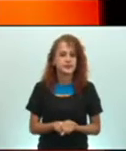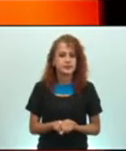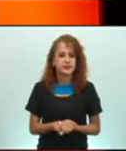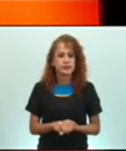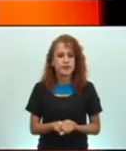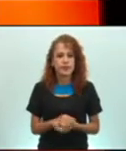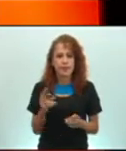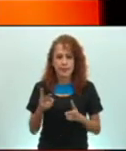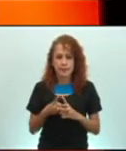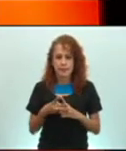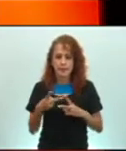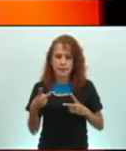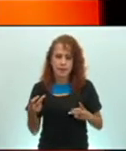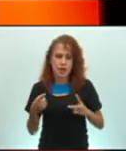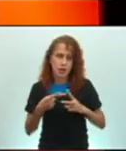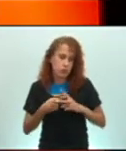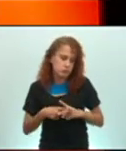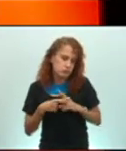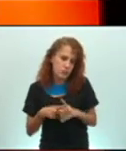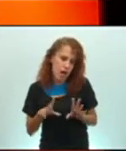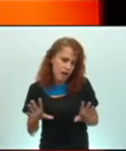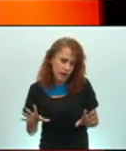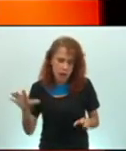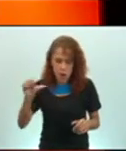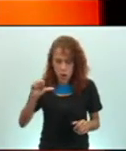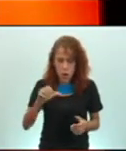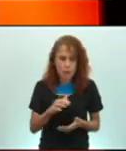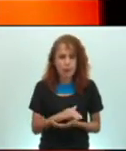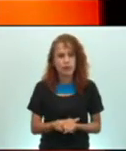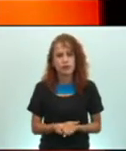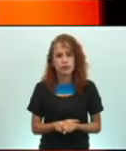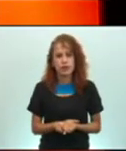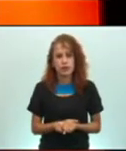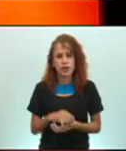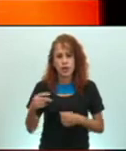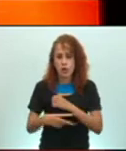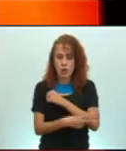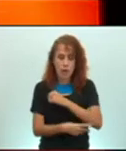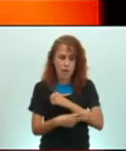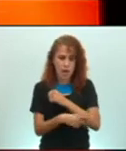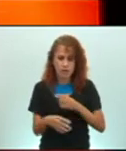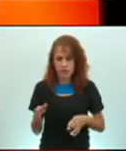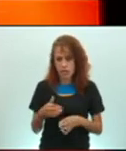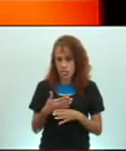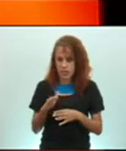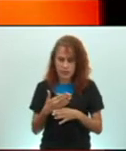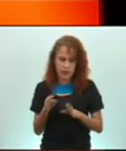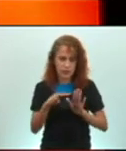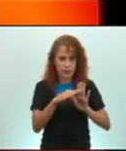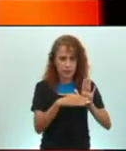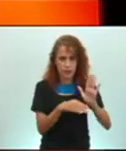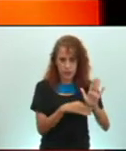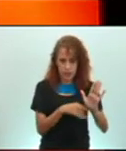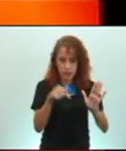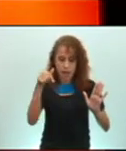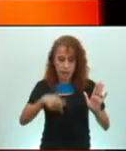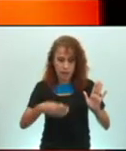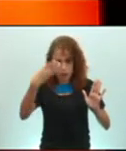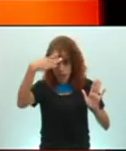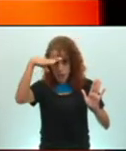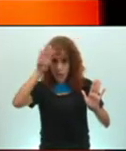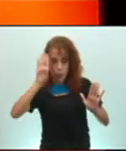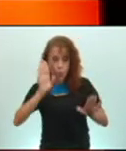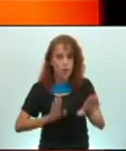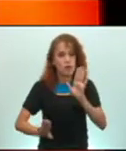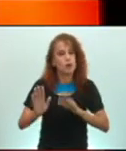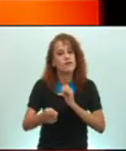Para contrarrestar los efectos de estos fenómenos meteorológicos, los países toman diferentes medidas. En el caso del nuestro,